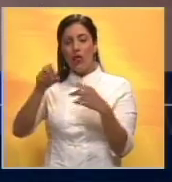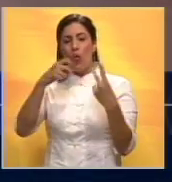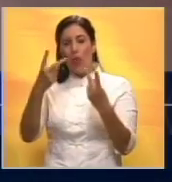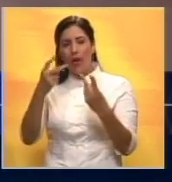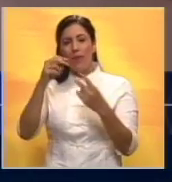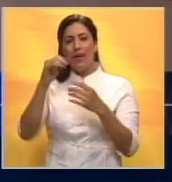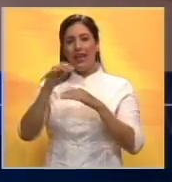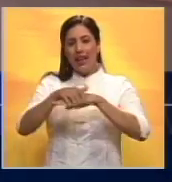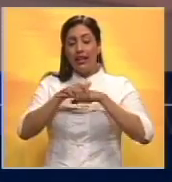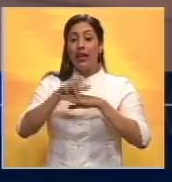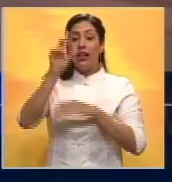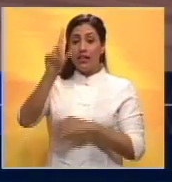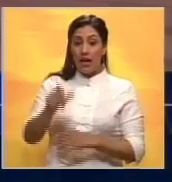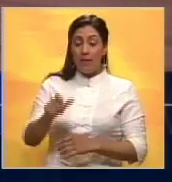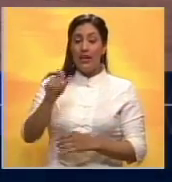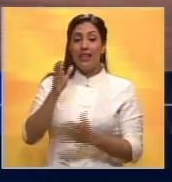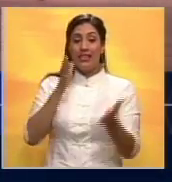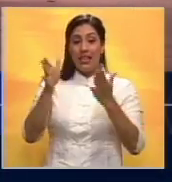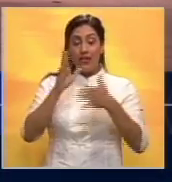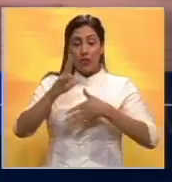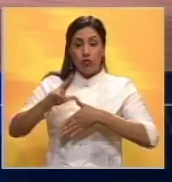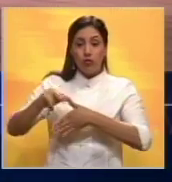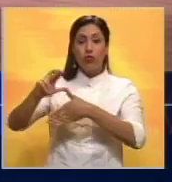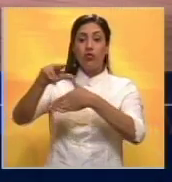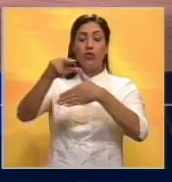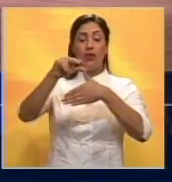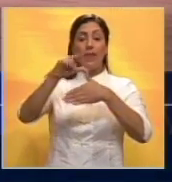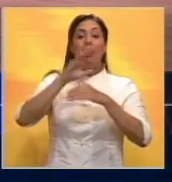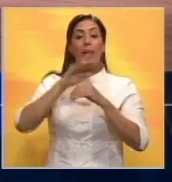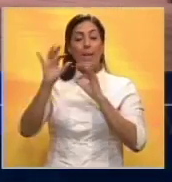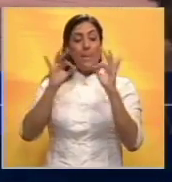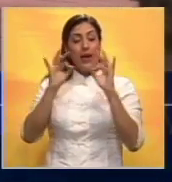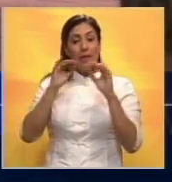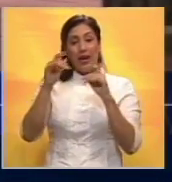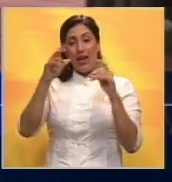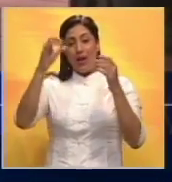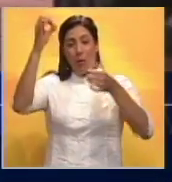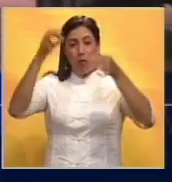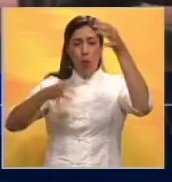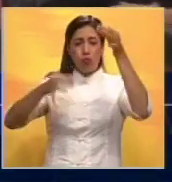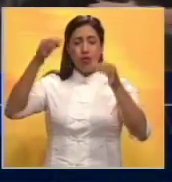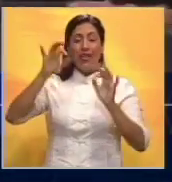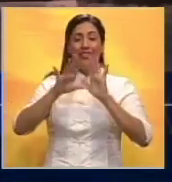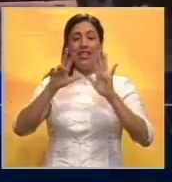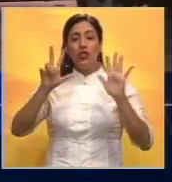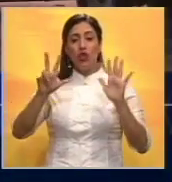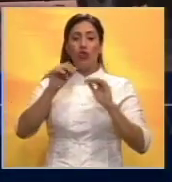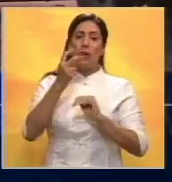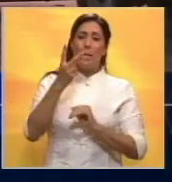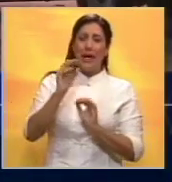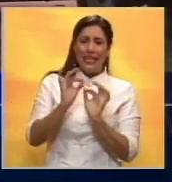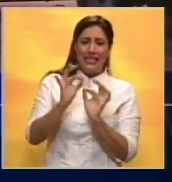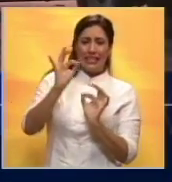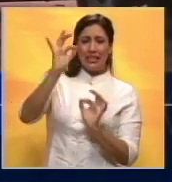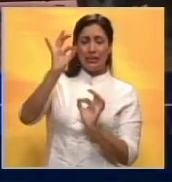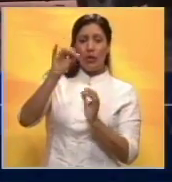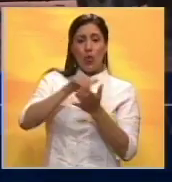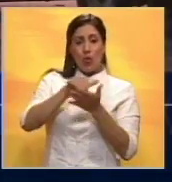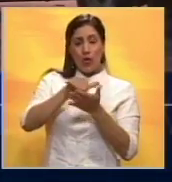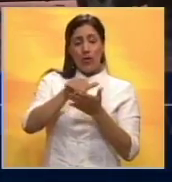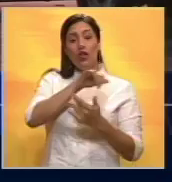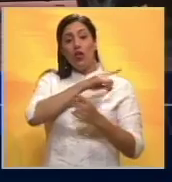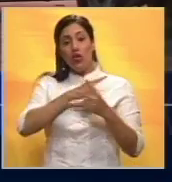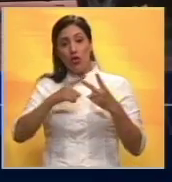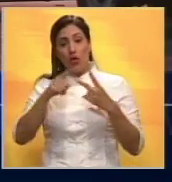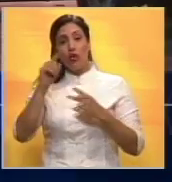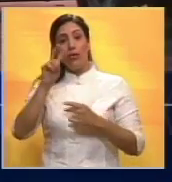Inglaterra el servicio meteorológico estadounidense estima que la caída de nieve será de 18 a 28 cm en Nueva York